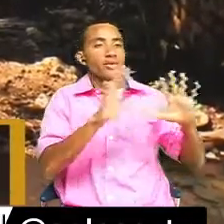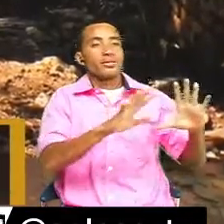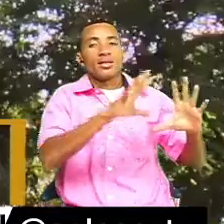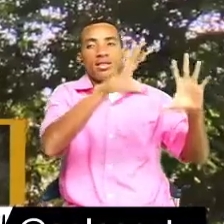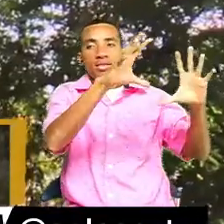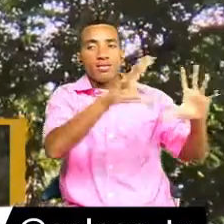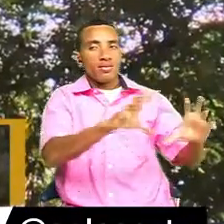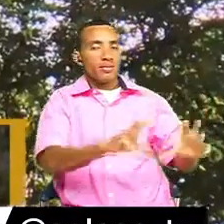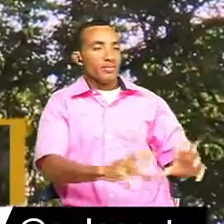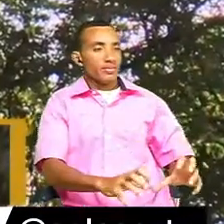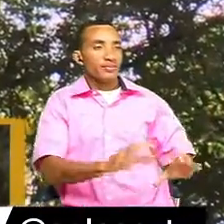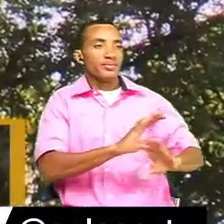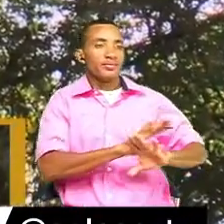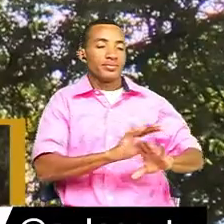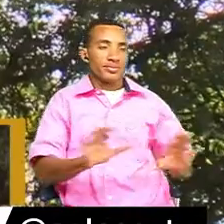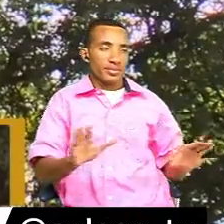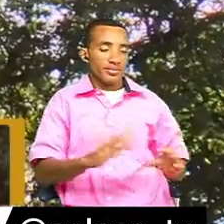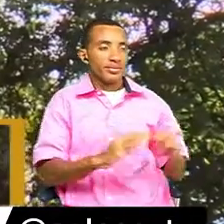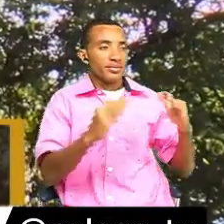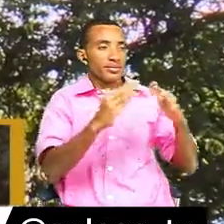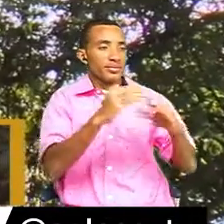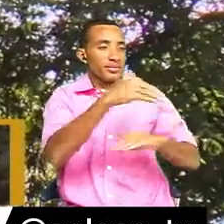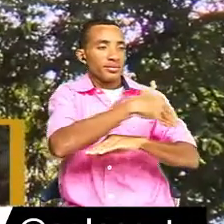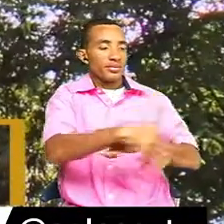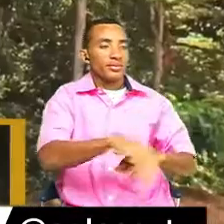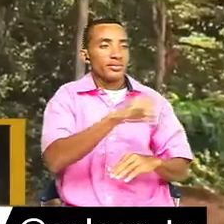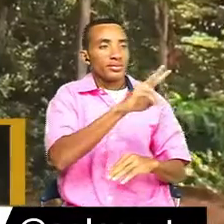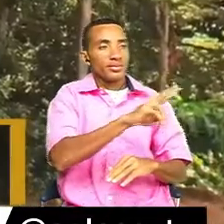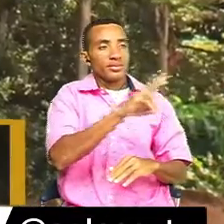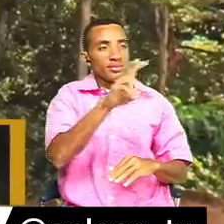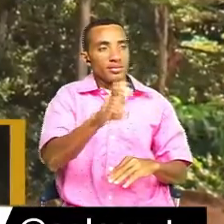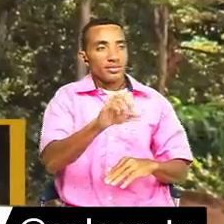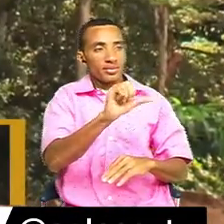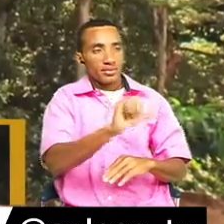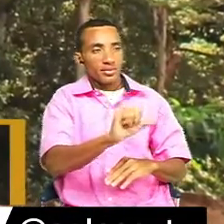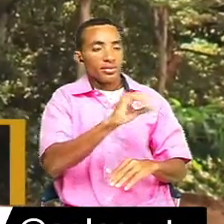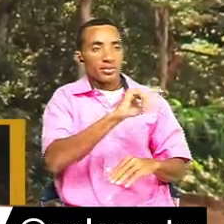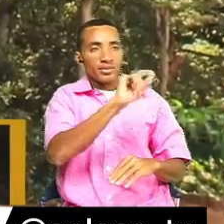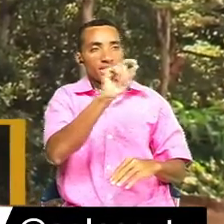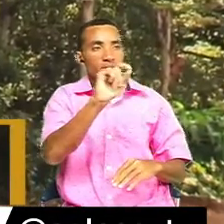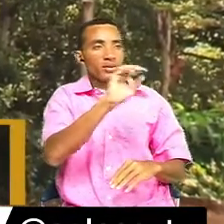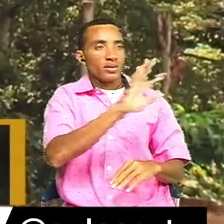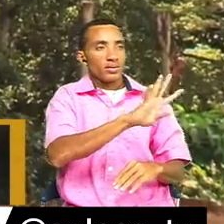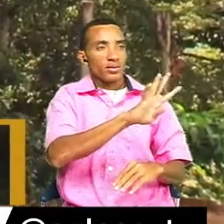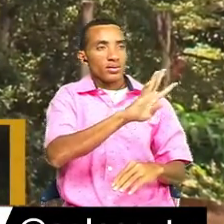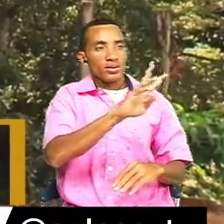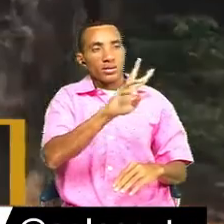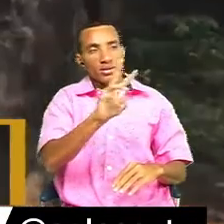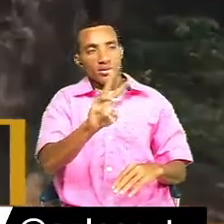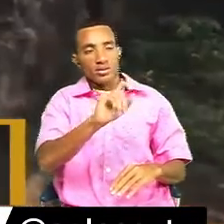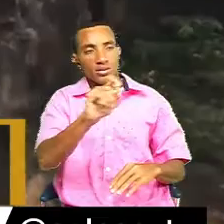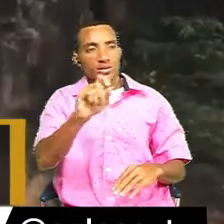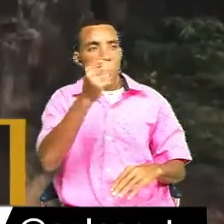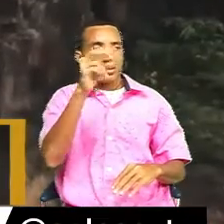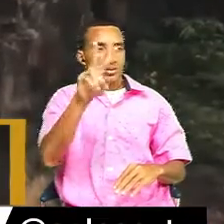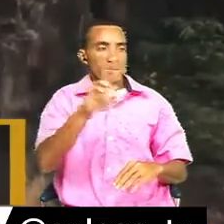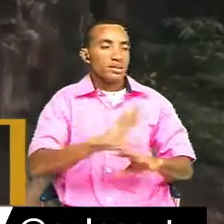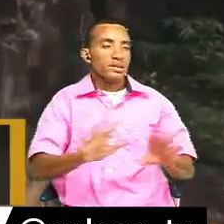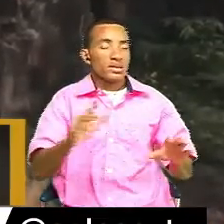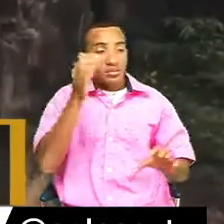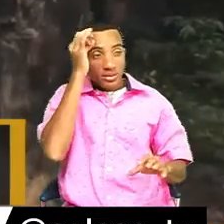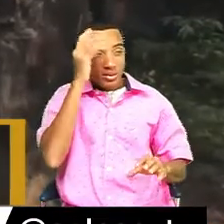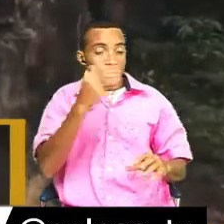la vivienda que está ubicada en la calle 27A número 4312, motivo por el cual sus habitantes consideran genera aspecto de